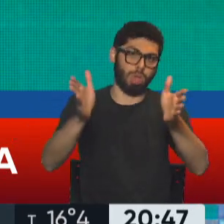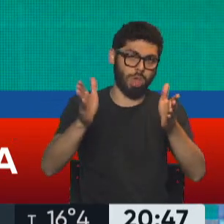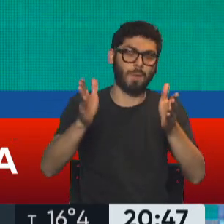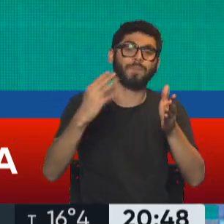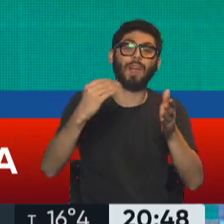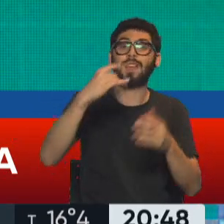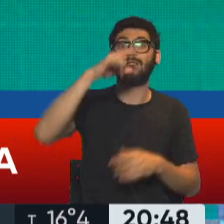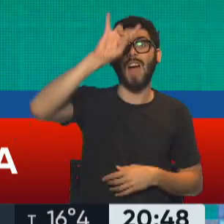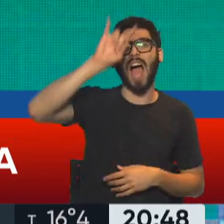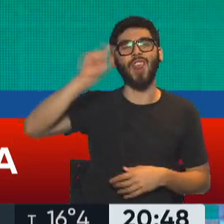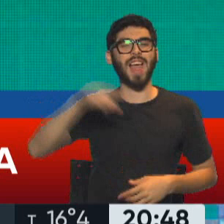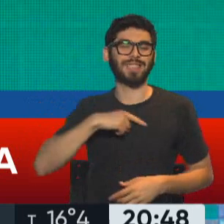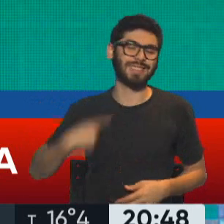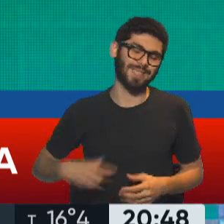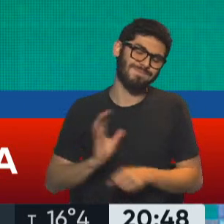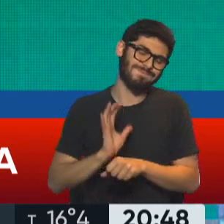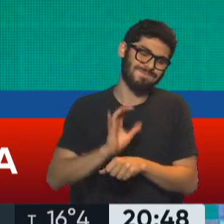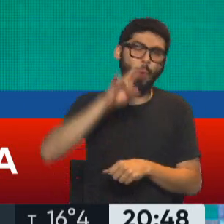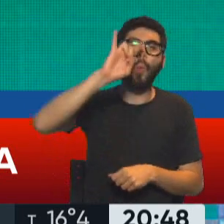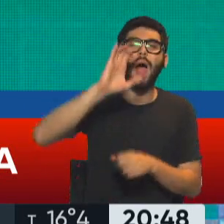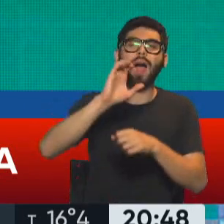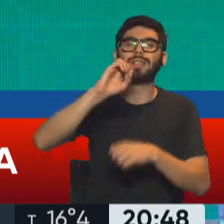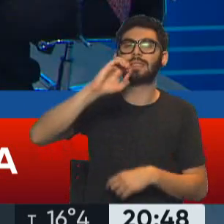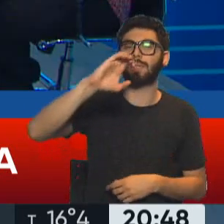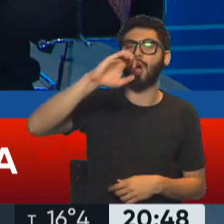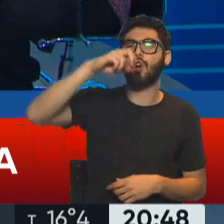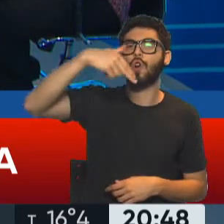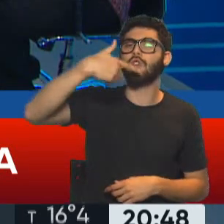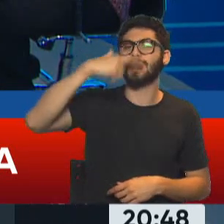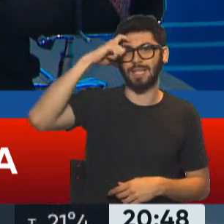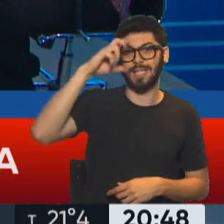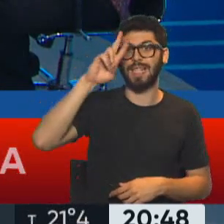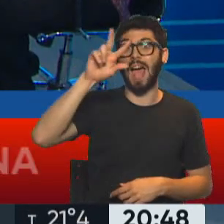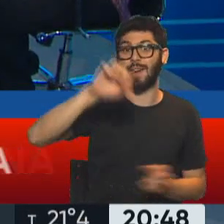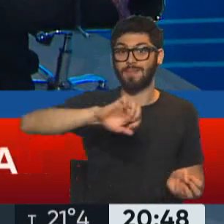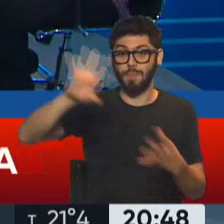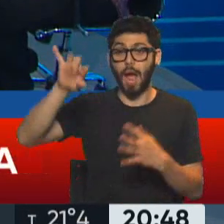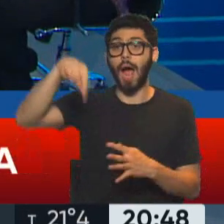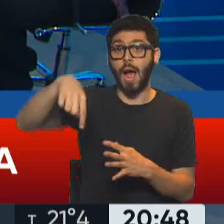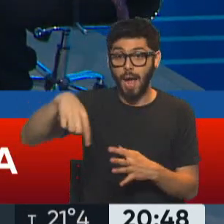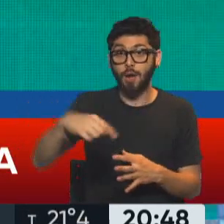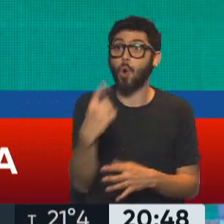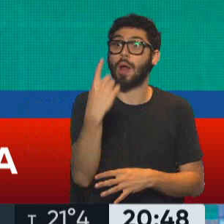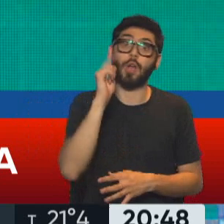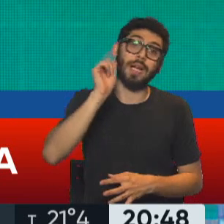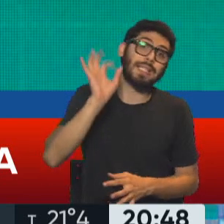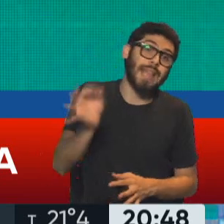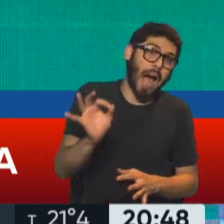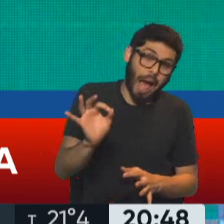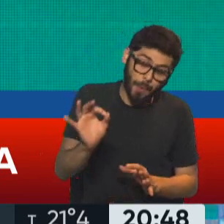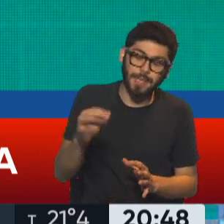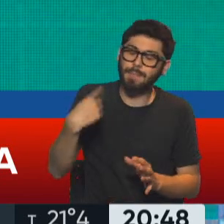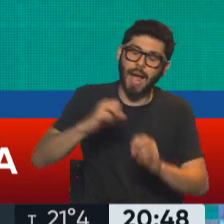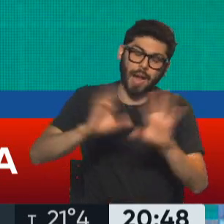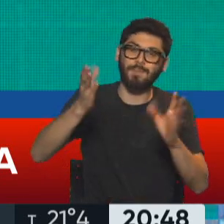vaca china o la vaca de conserva. Tenemos aquí en el canal a alguien que sabe mucho de esto y la verdad que siempre nos aclara el panorama escucharlo.